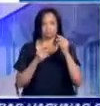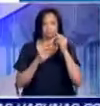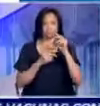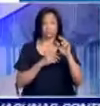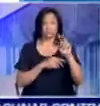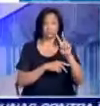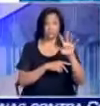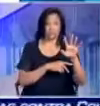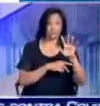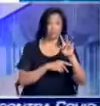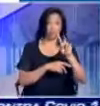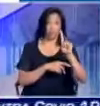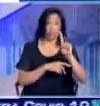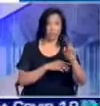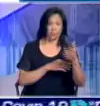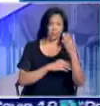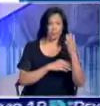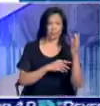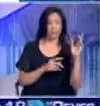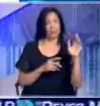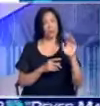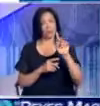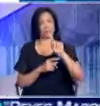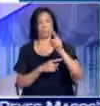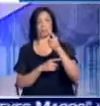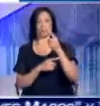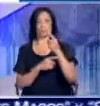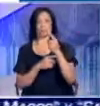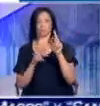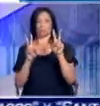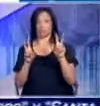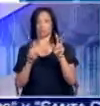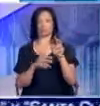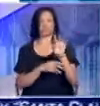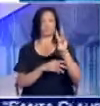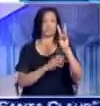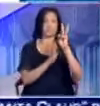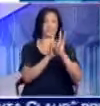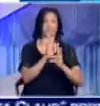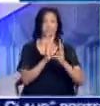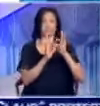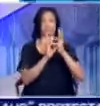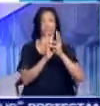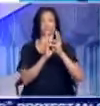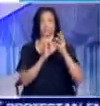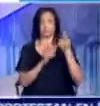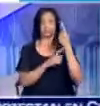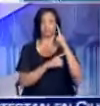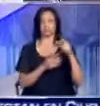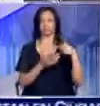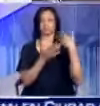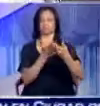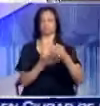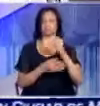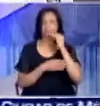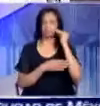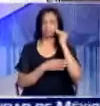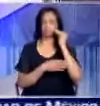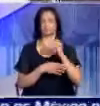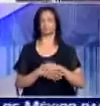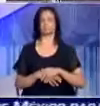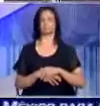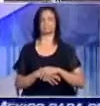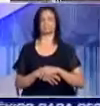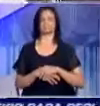25 o a la 1 de la mañana amanecer el día primero O sea te dan 6 horas para que usted llegue a su casa